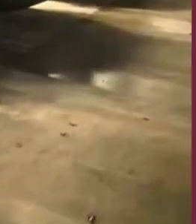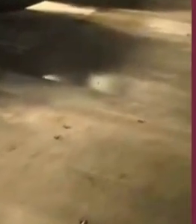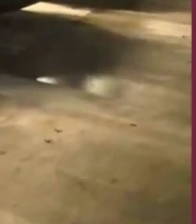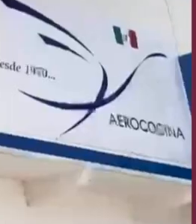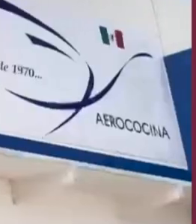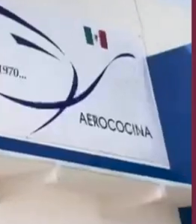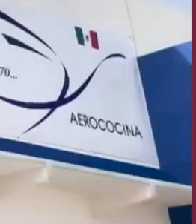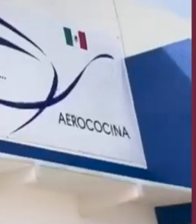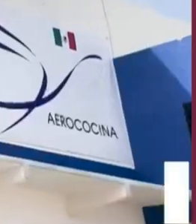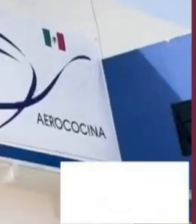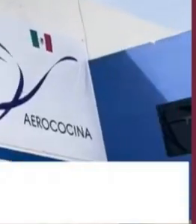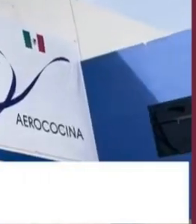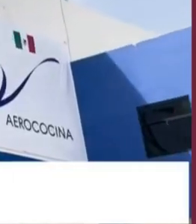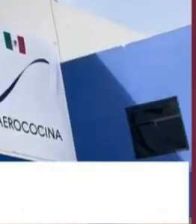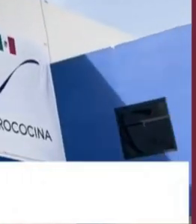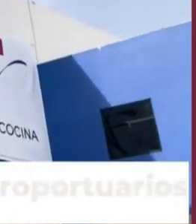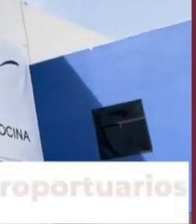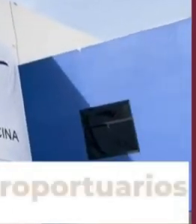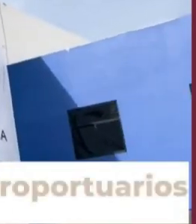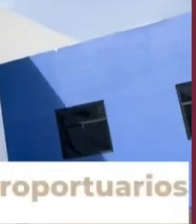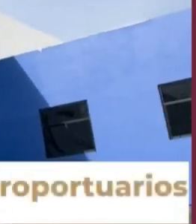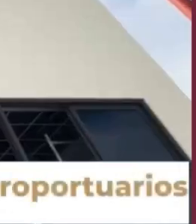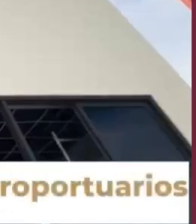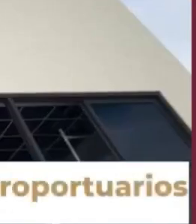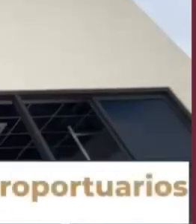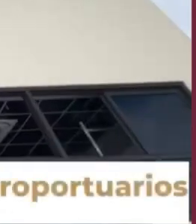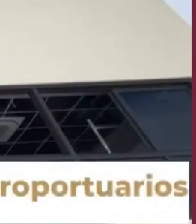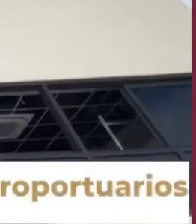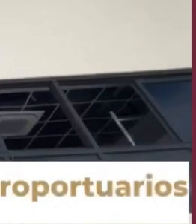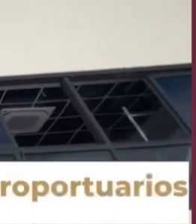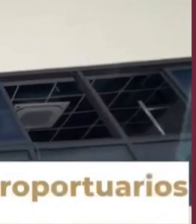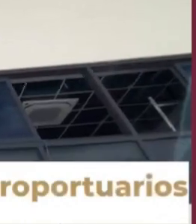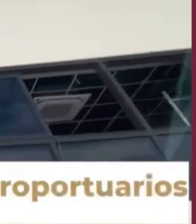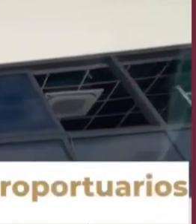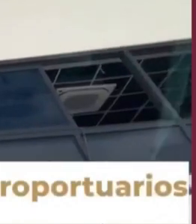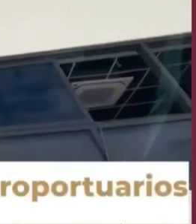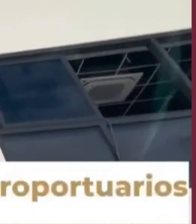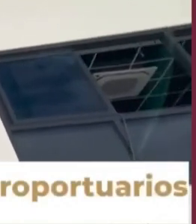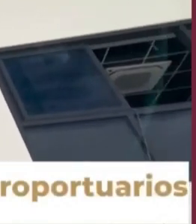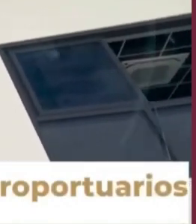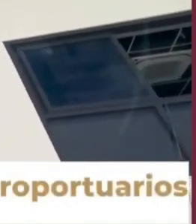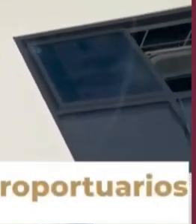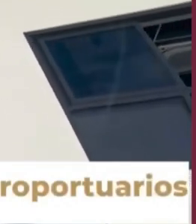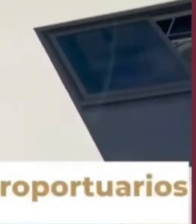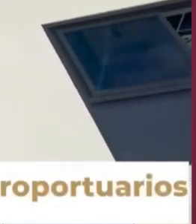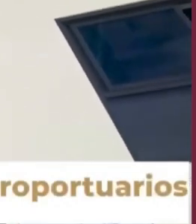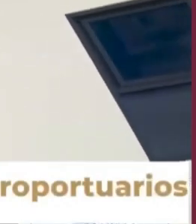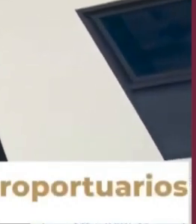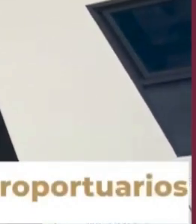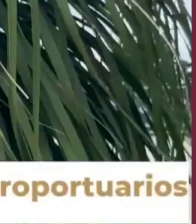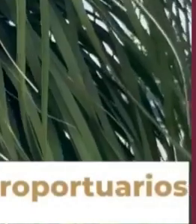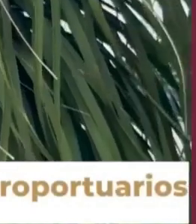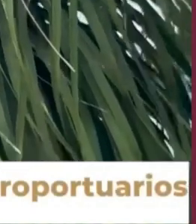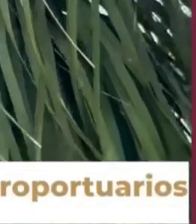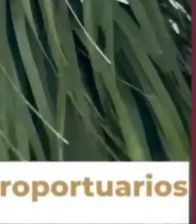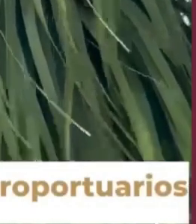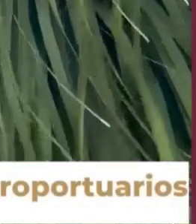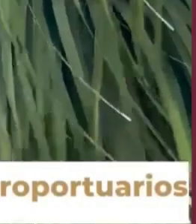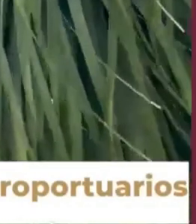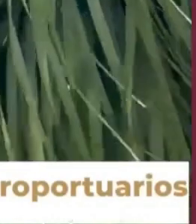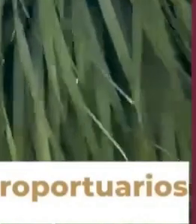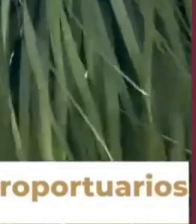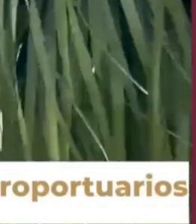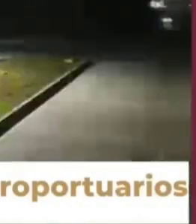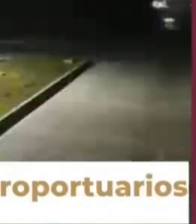cisternas. Instalaciones para 2 comisariatos, hangares para equipos de apoyo en tierra, mantenimiento aeroportuario y control de